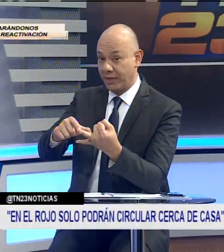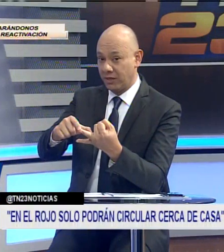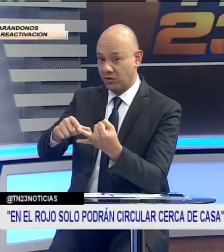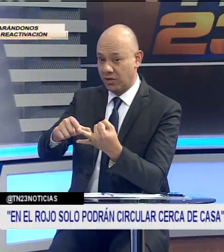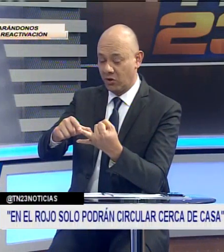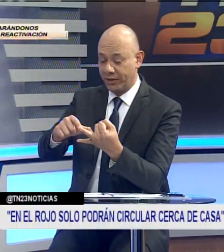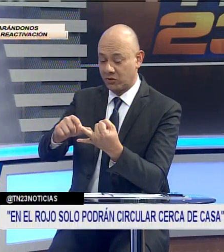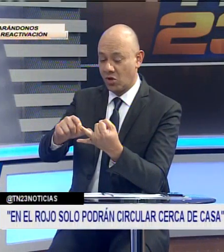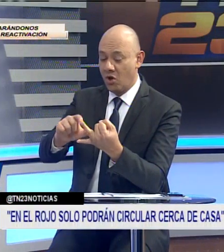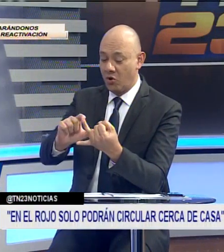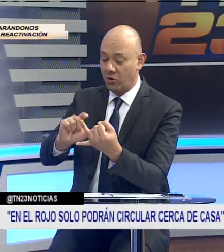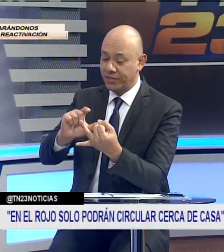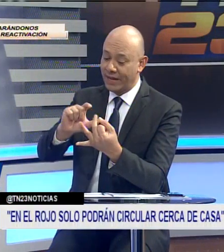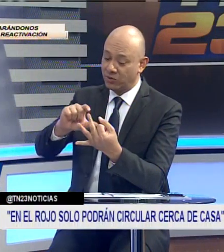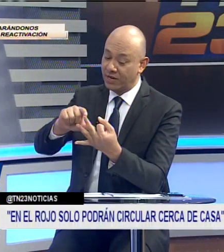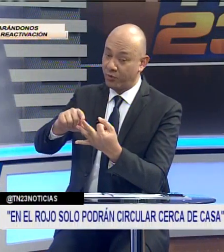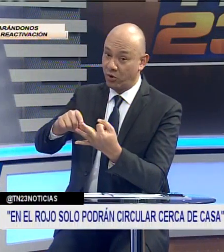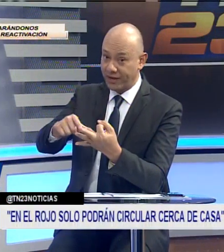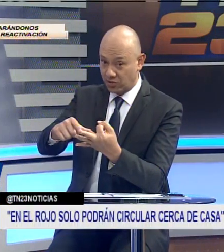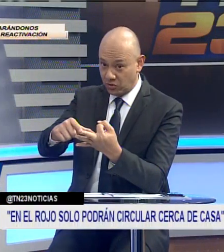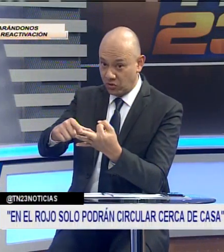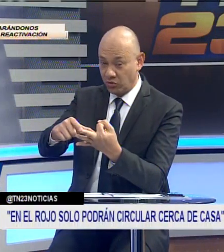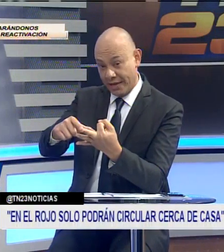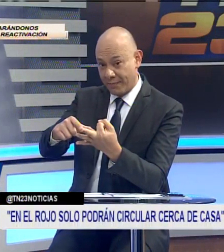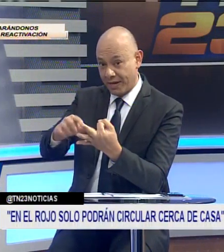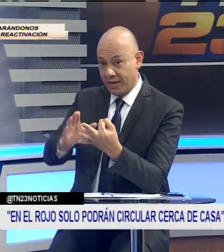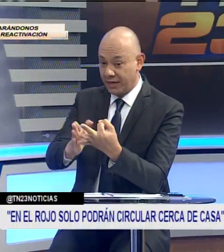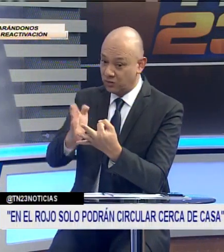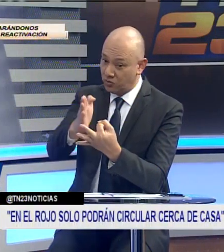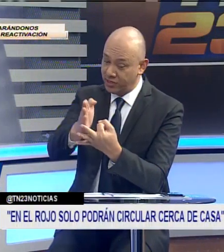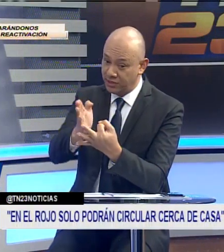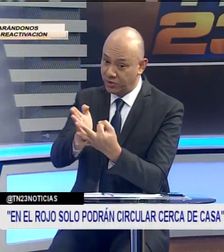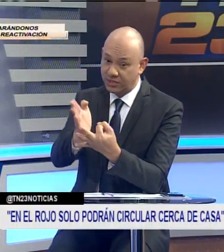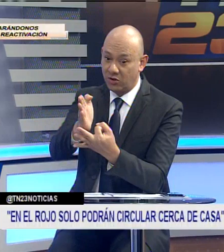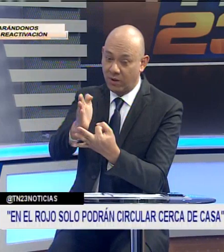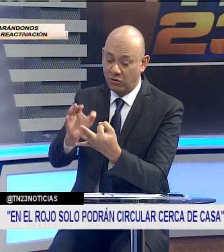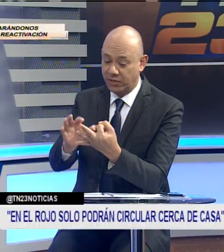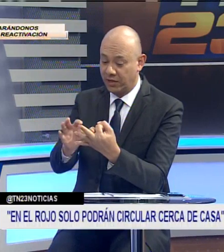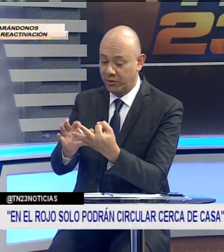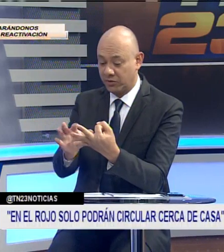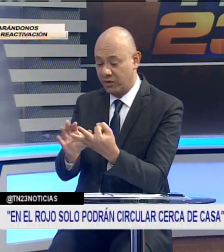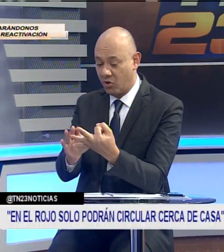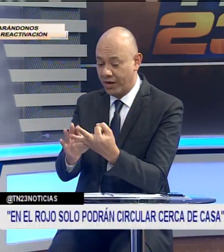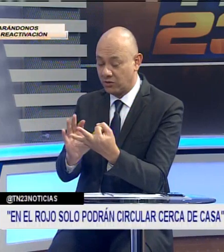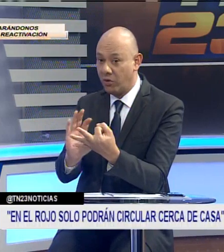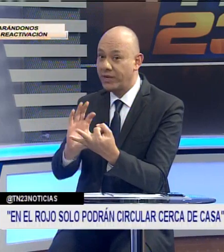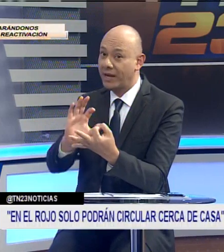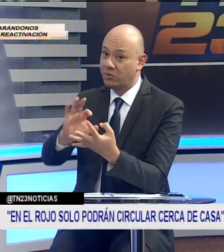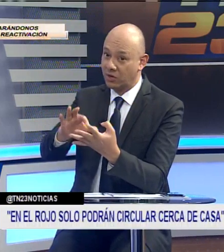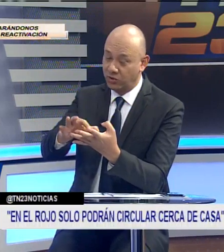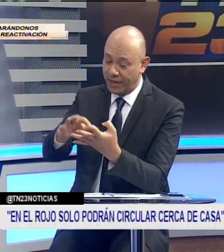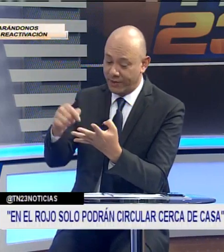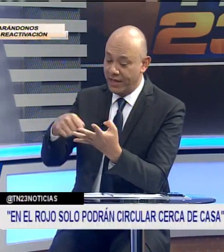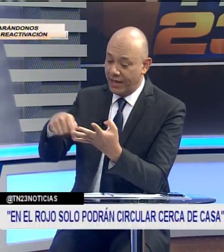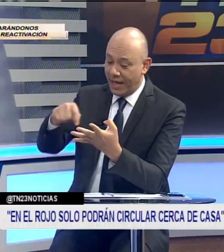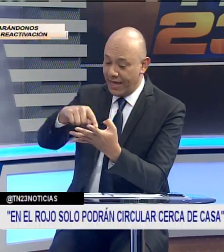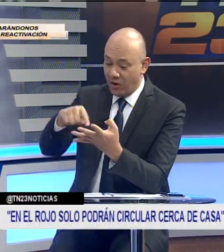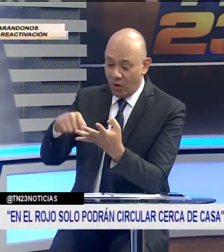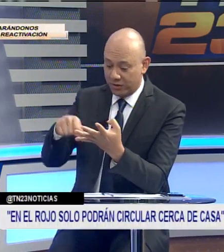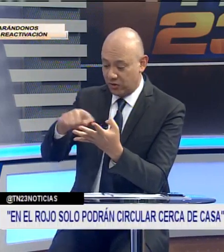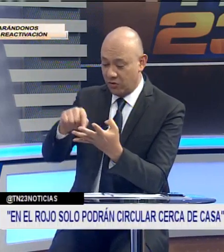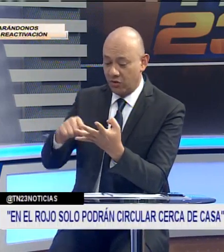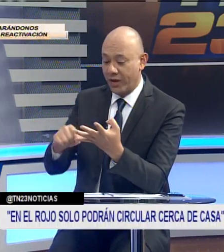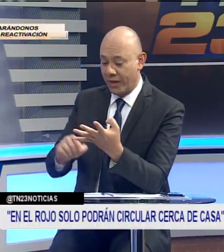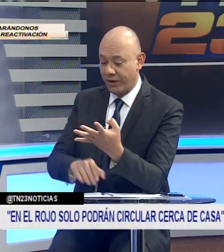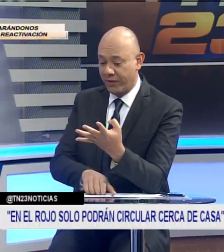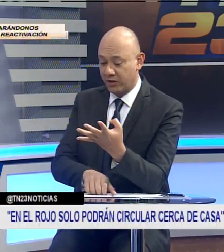municipio a 22 kilómetros. Muy bien. Luego llegamos al Progreso, Jutiapa, que es un municipio que está como a 11 kilómetros de Monjas. Luego llegamos a Jutiapa. Ahí hay